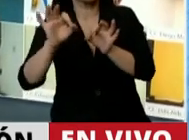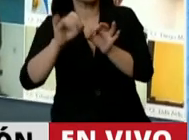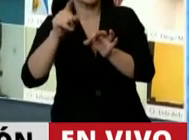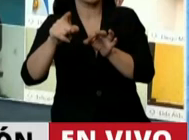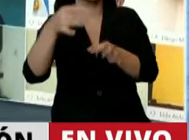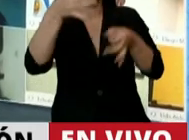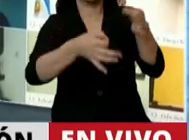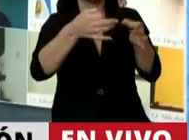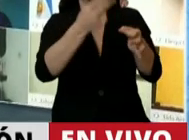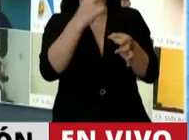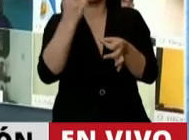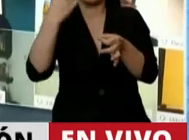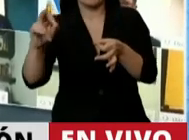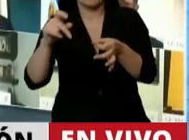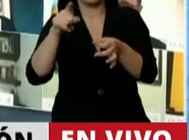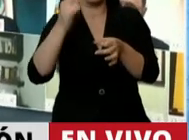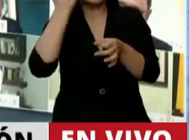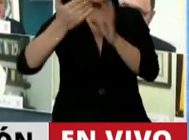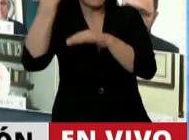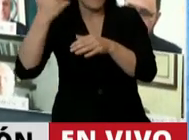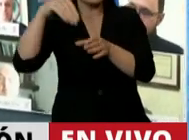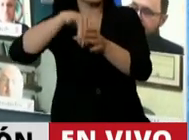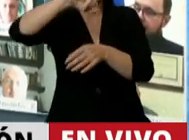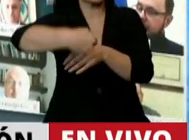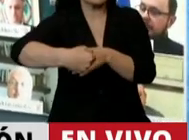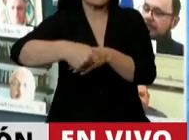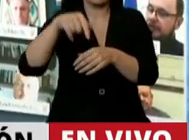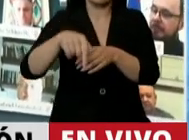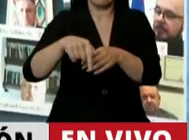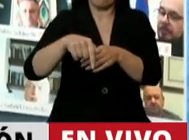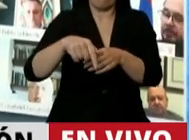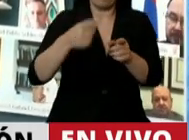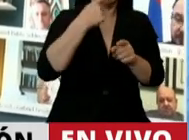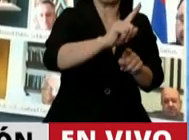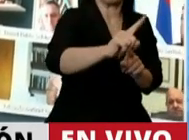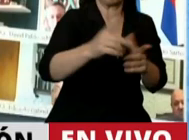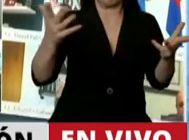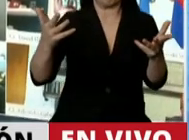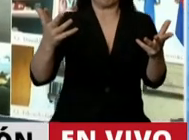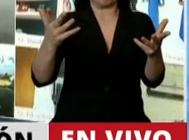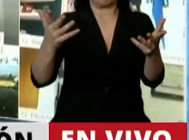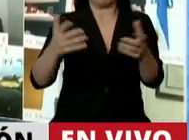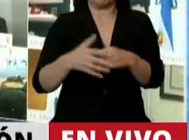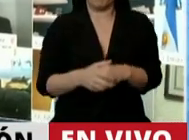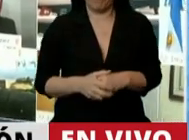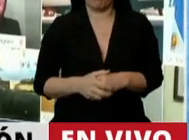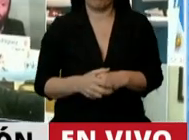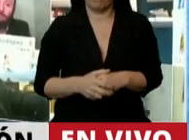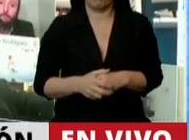de Justicia 2020 que muchos de ellos habían acompañado y rubricado. En definitiva, de eso es